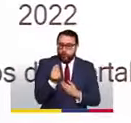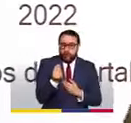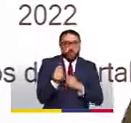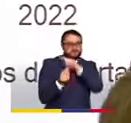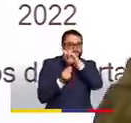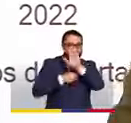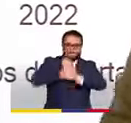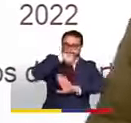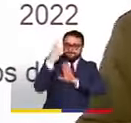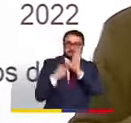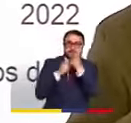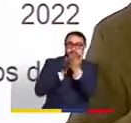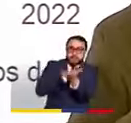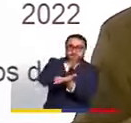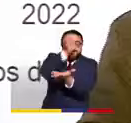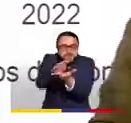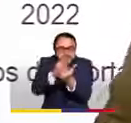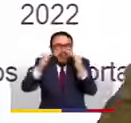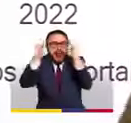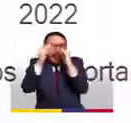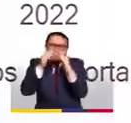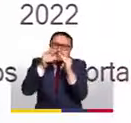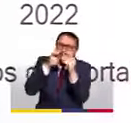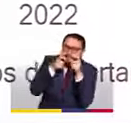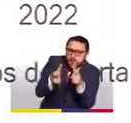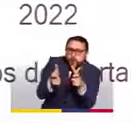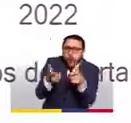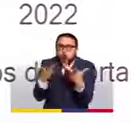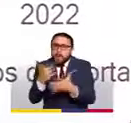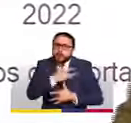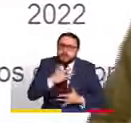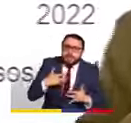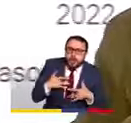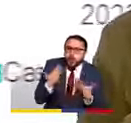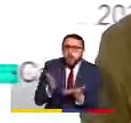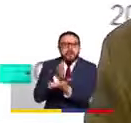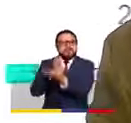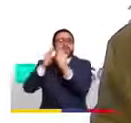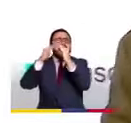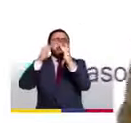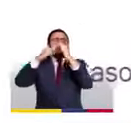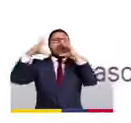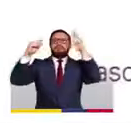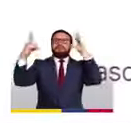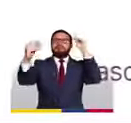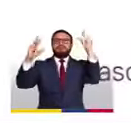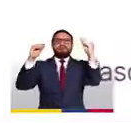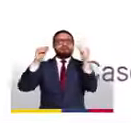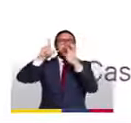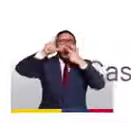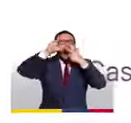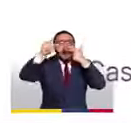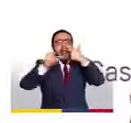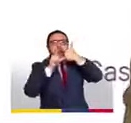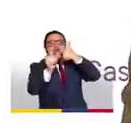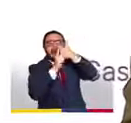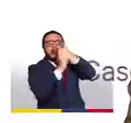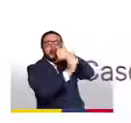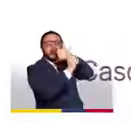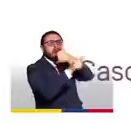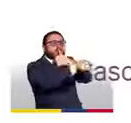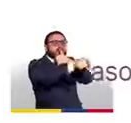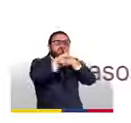personas en sus casas, en sus ranchos, en los lugares más apartados del